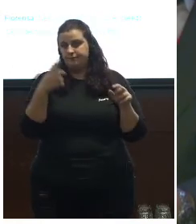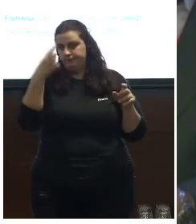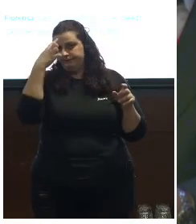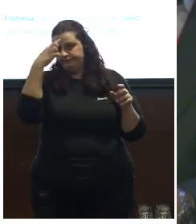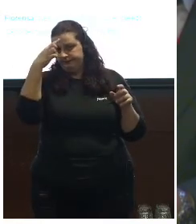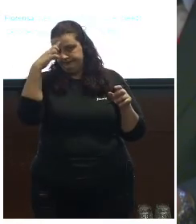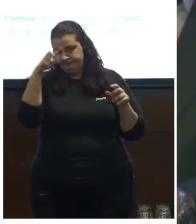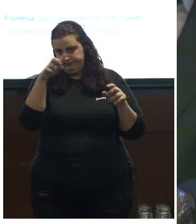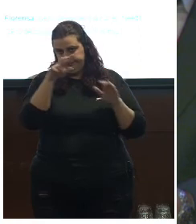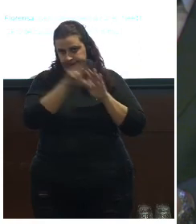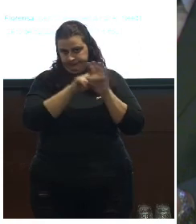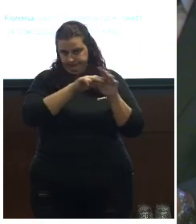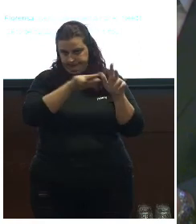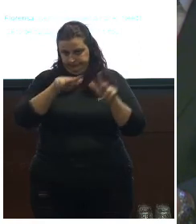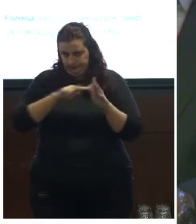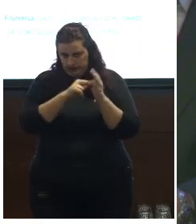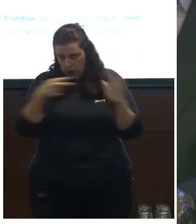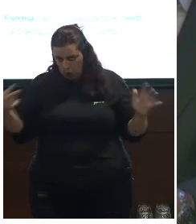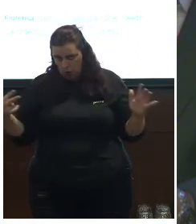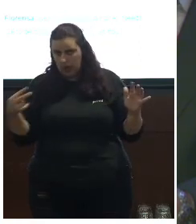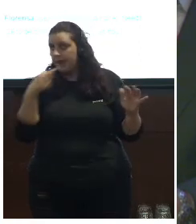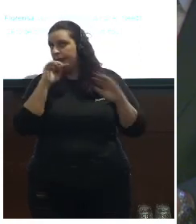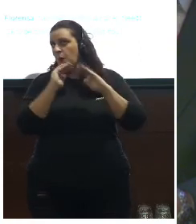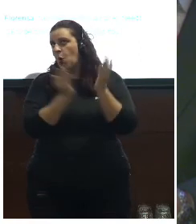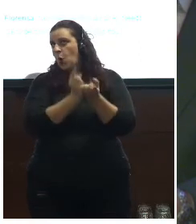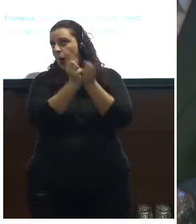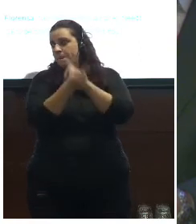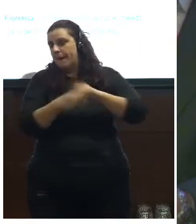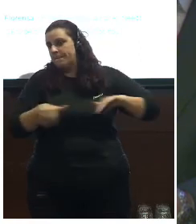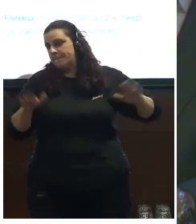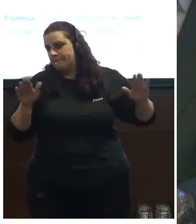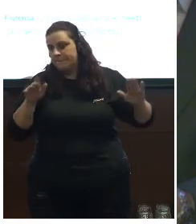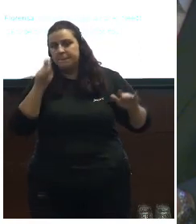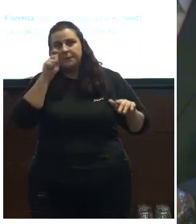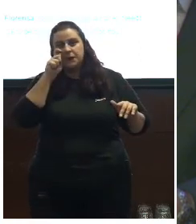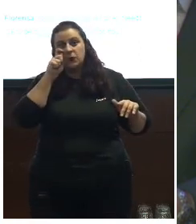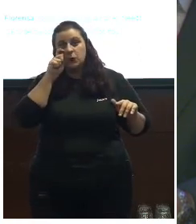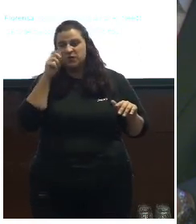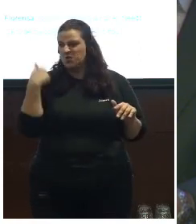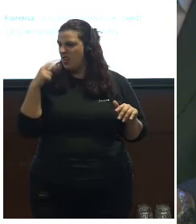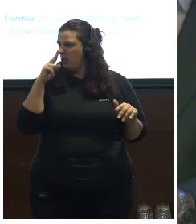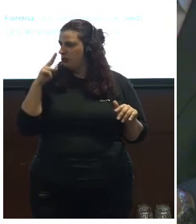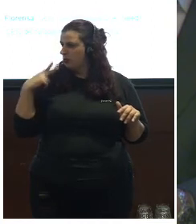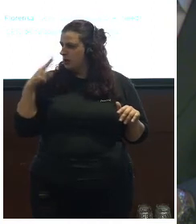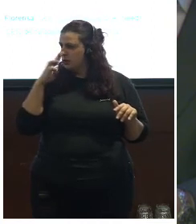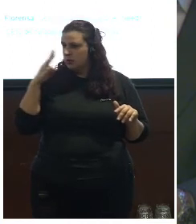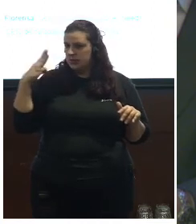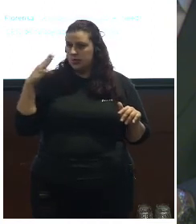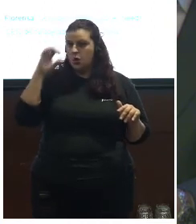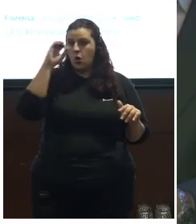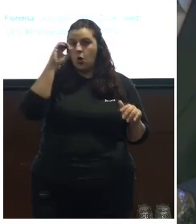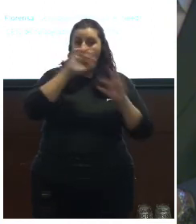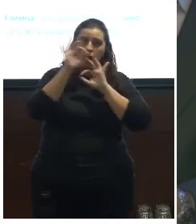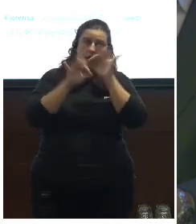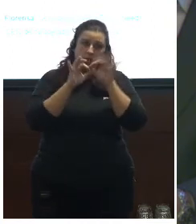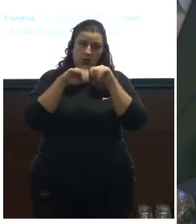revolución digital, los grandes tótems que la gente habla que nos va a cambiar el mundo, a nivel del turismo, ya hace dos años, tres, la OMT, la Organización Mundial